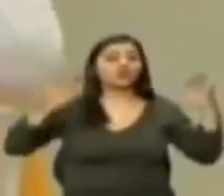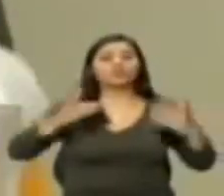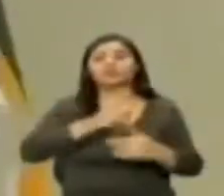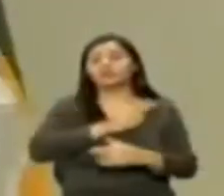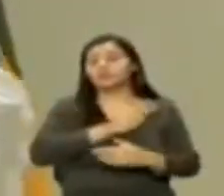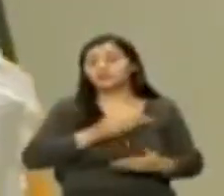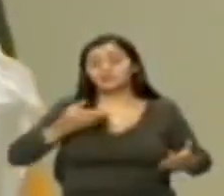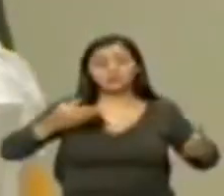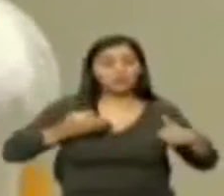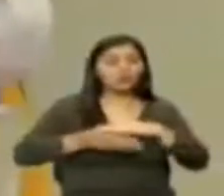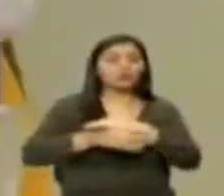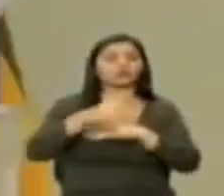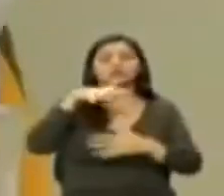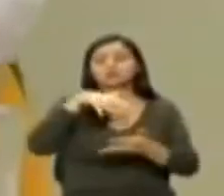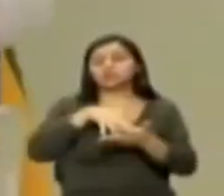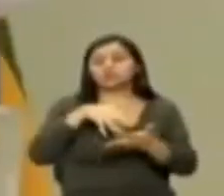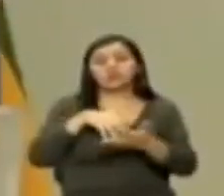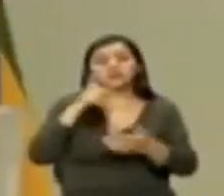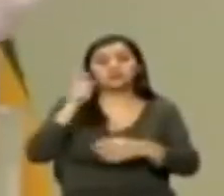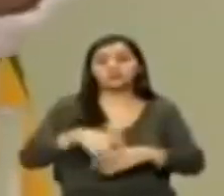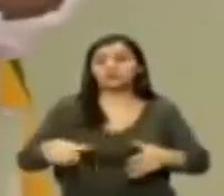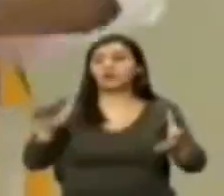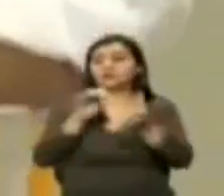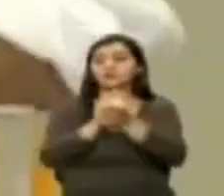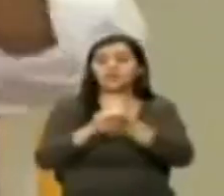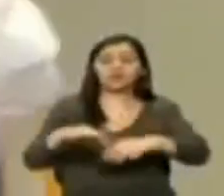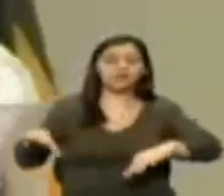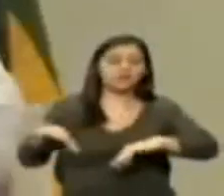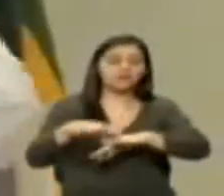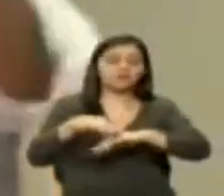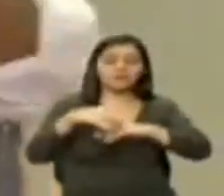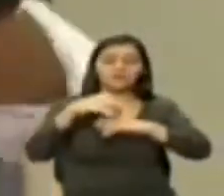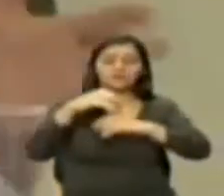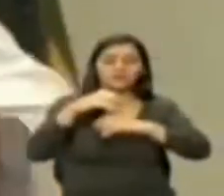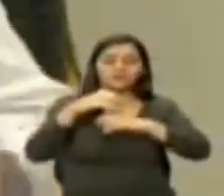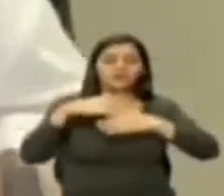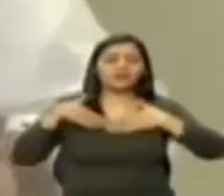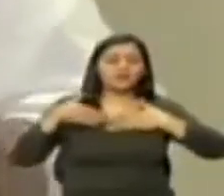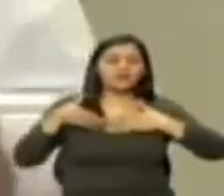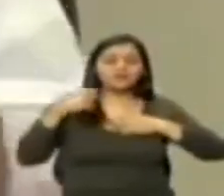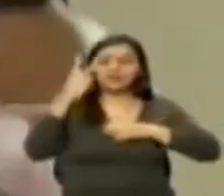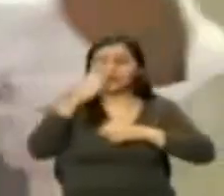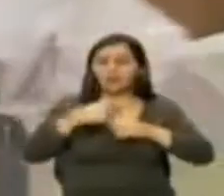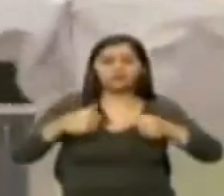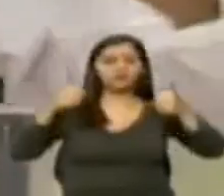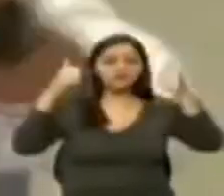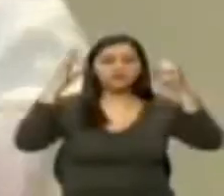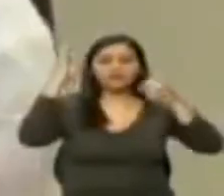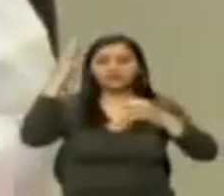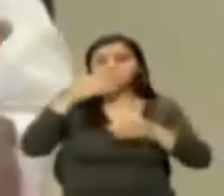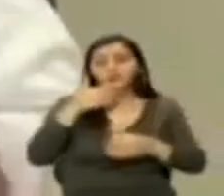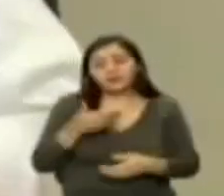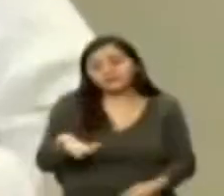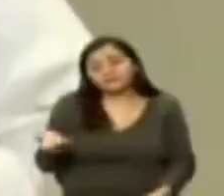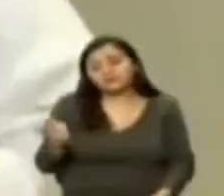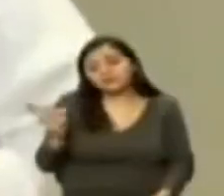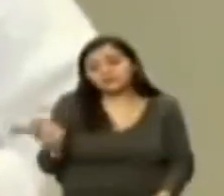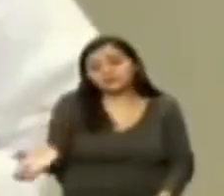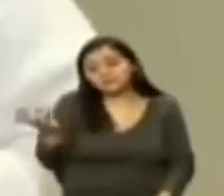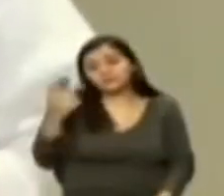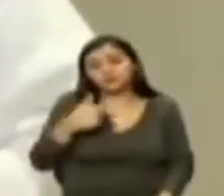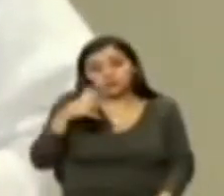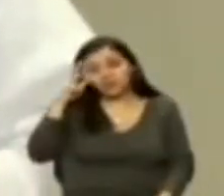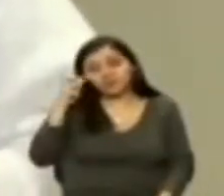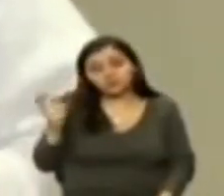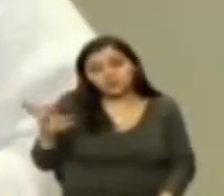entrar a la universidad y que se van a casar y van a ser felices y van a tener los hijos más maravillosos del mundo. Bueno, si ustedes quieren creer a esos demagogos, créanle.